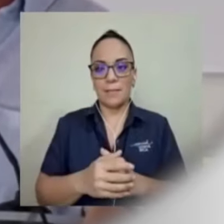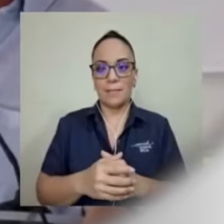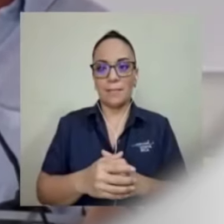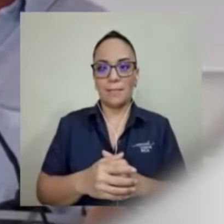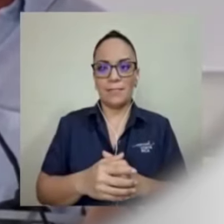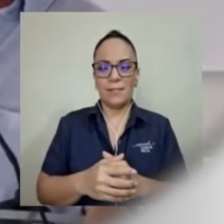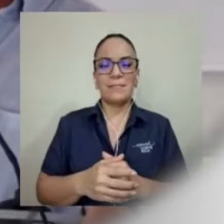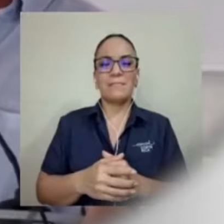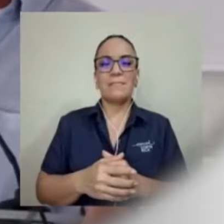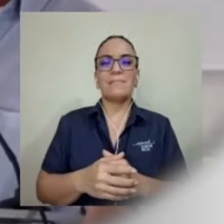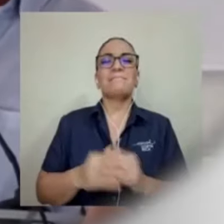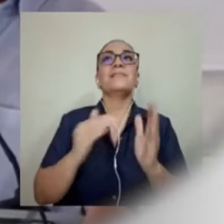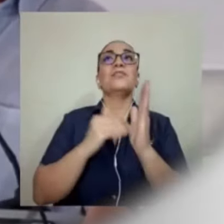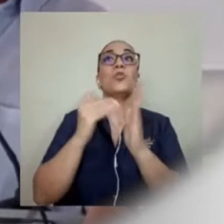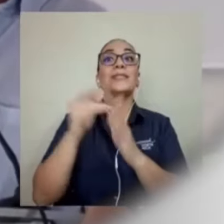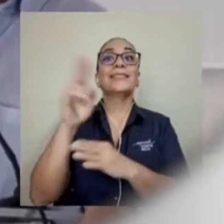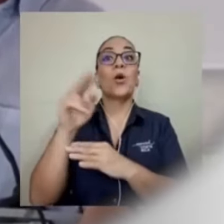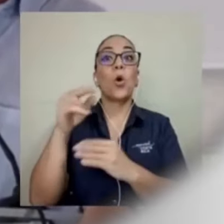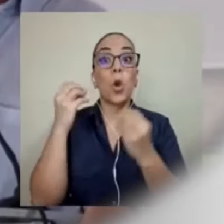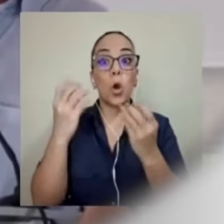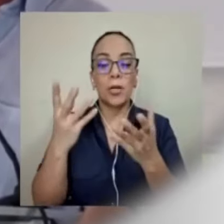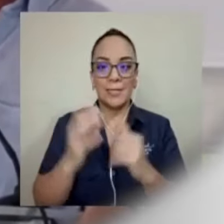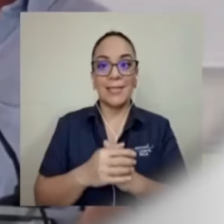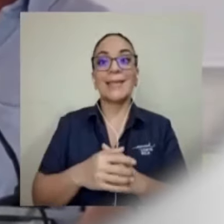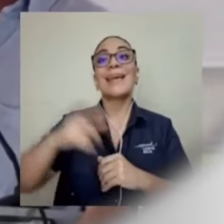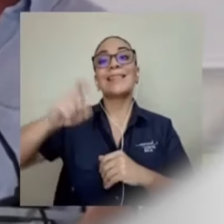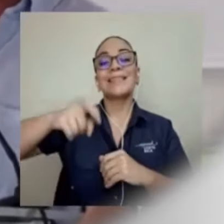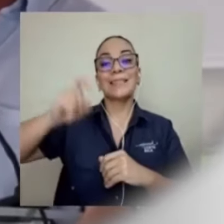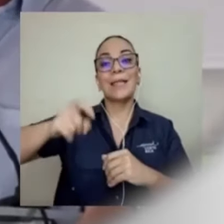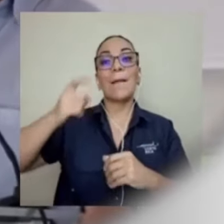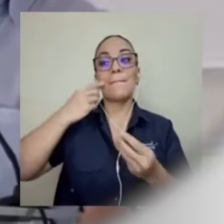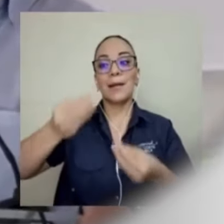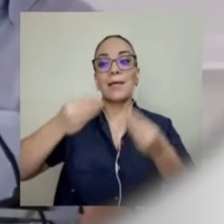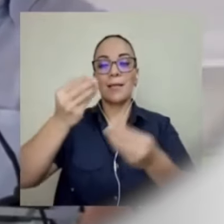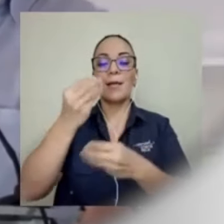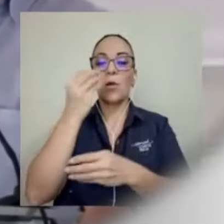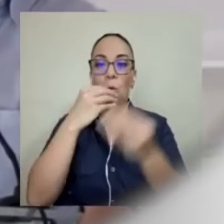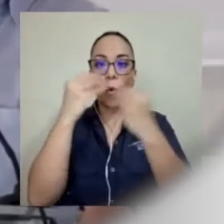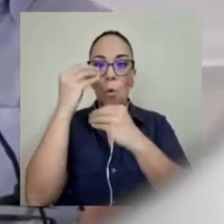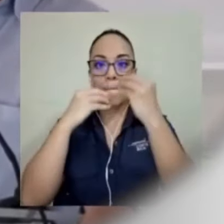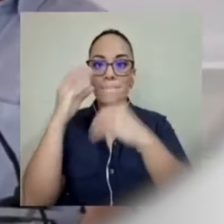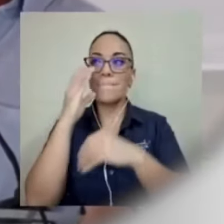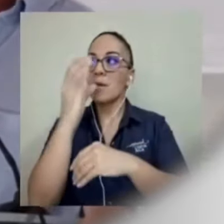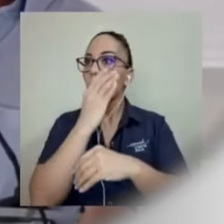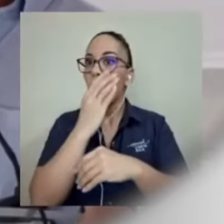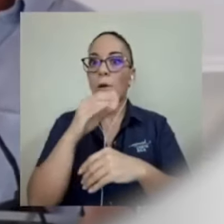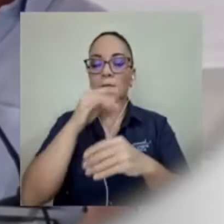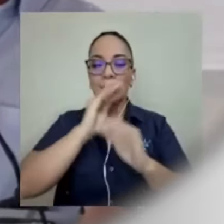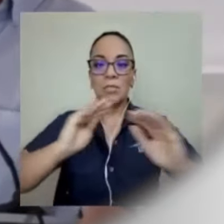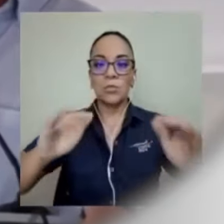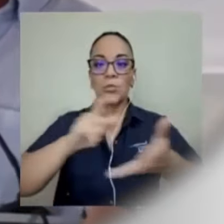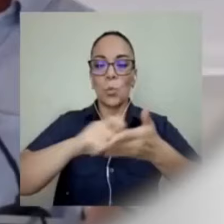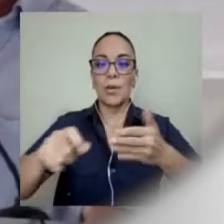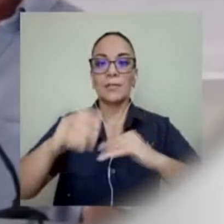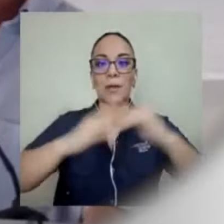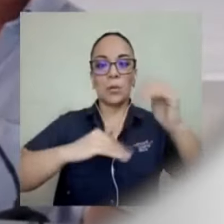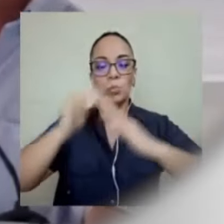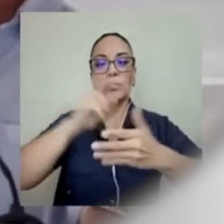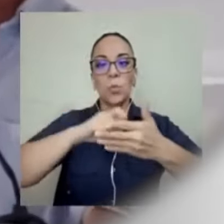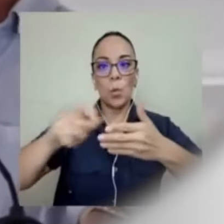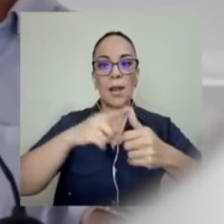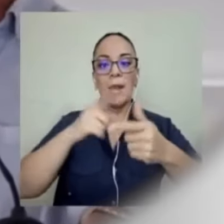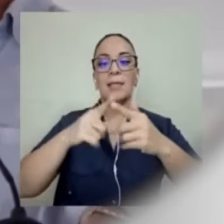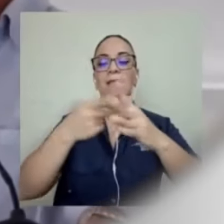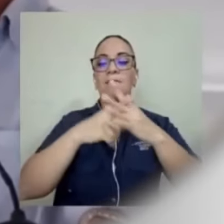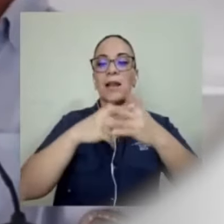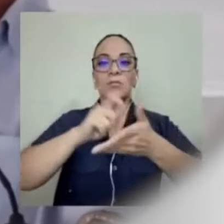millones de colones que se necesitan para darle a comer a los niños en las escuelas para construir escuelas para reparar